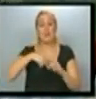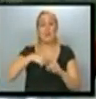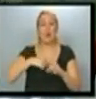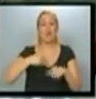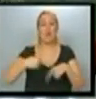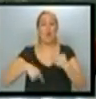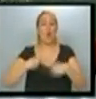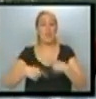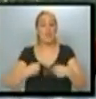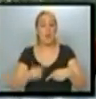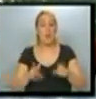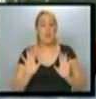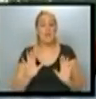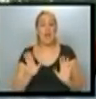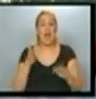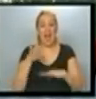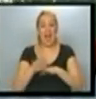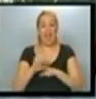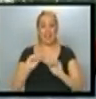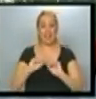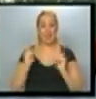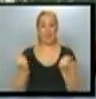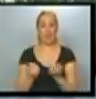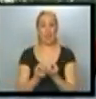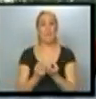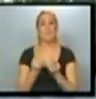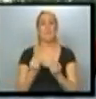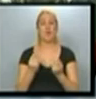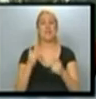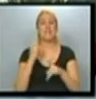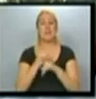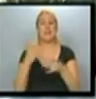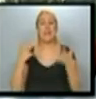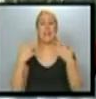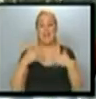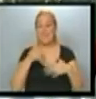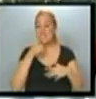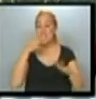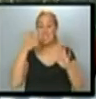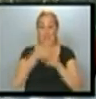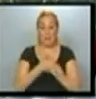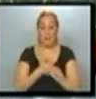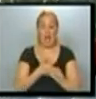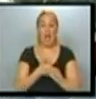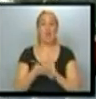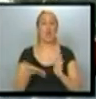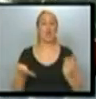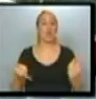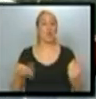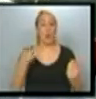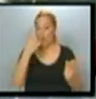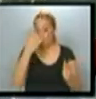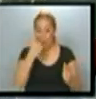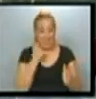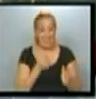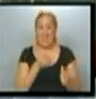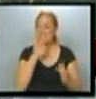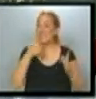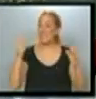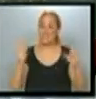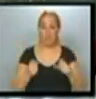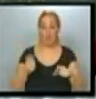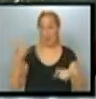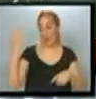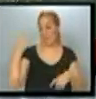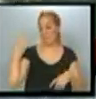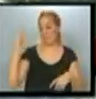continua, que están dentro de los recintos, porque son de climas cálidos, y si se escaparon tranquilamente en un día que haga frío, que fue el martes